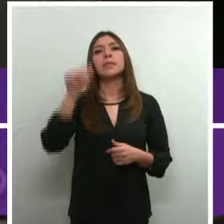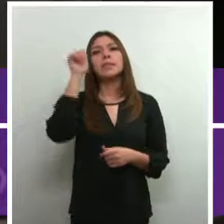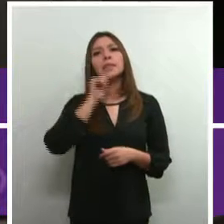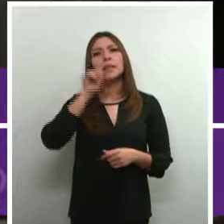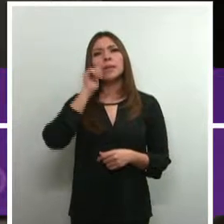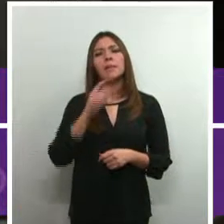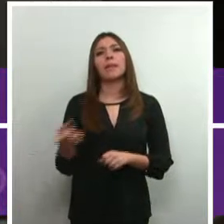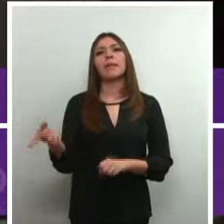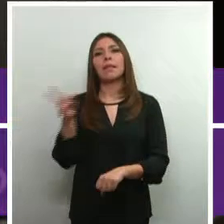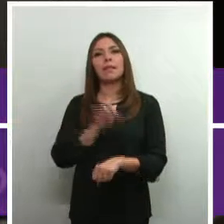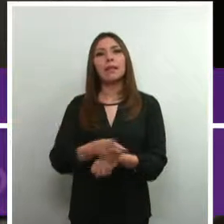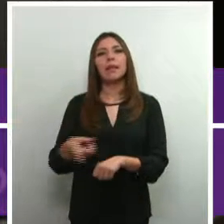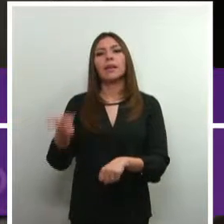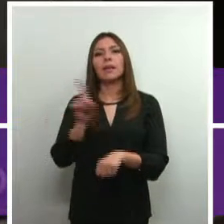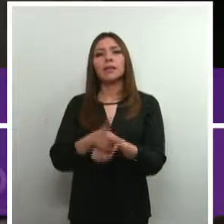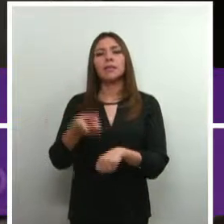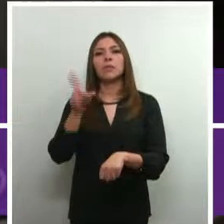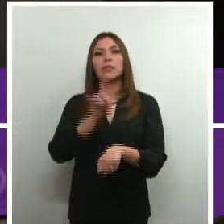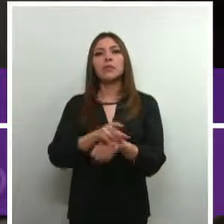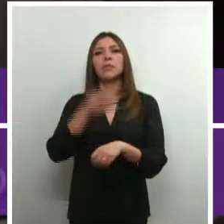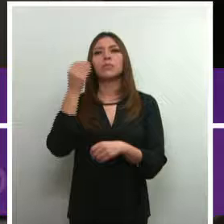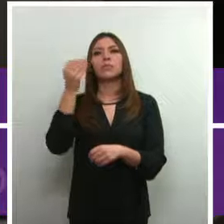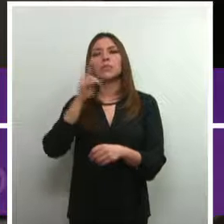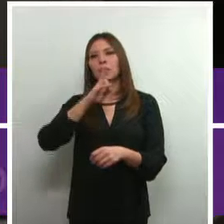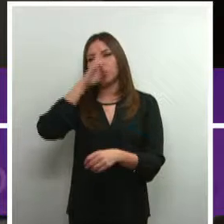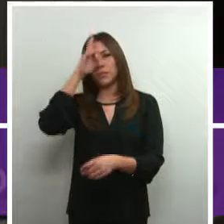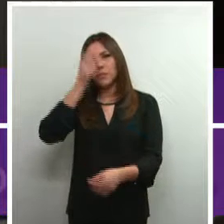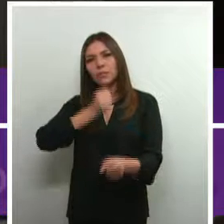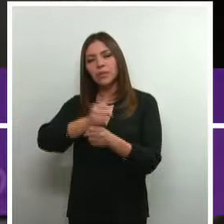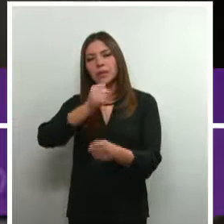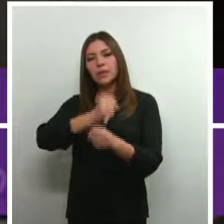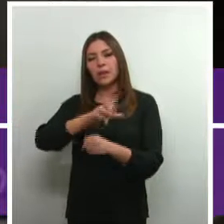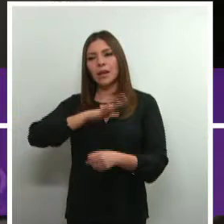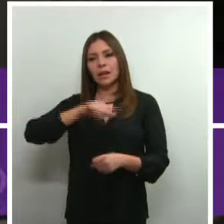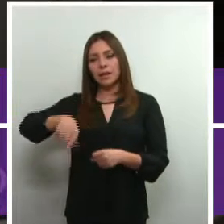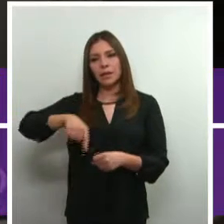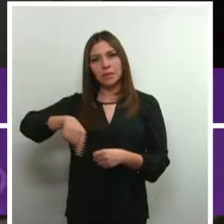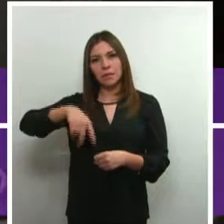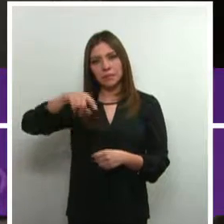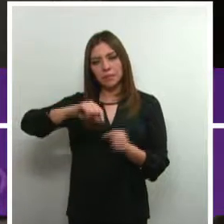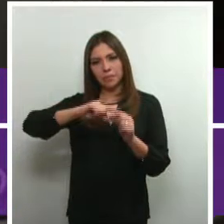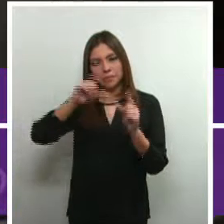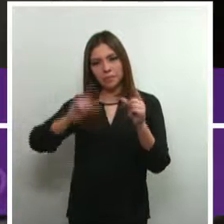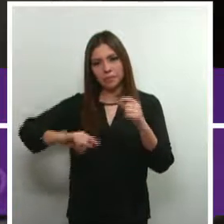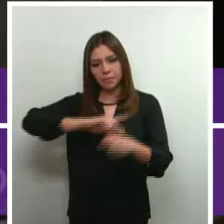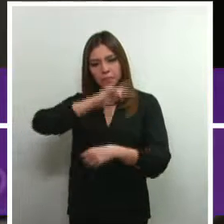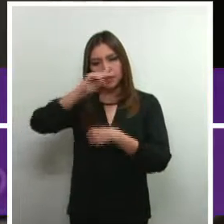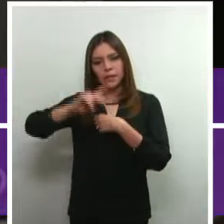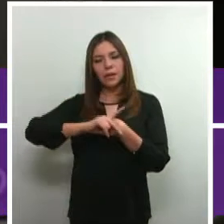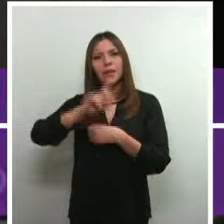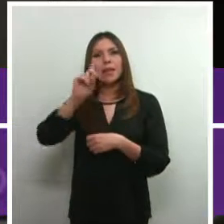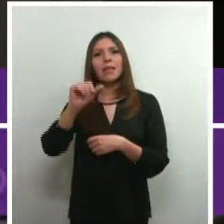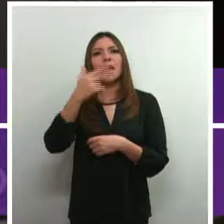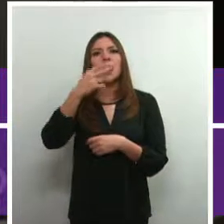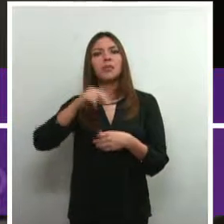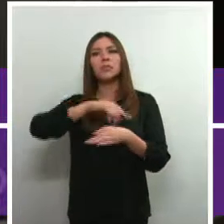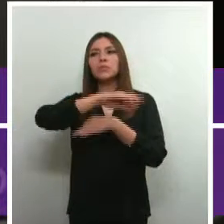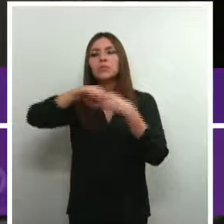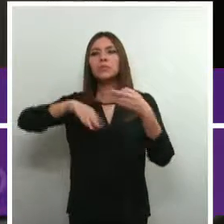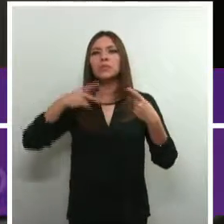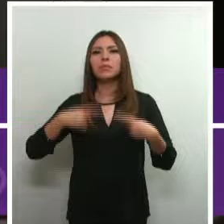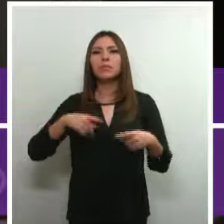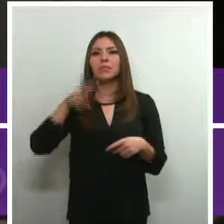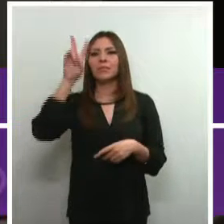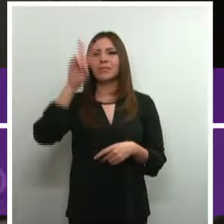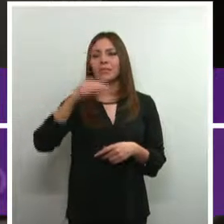condenamos la violencia que abraza a nuestro país y daña el tejido social en su conjunto. Es terrible enterarnos